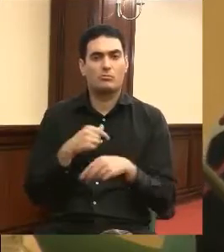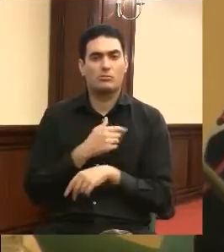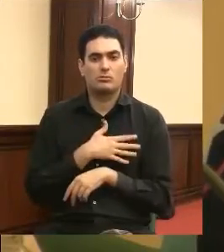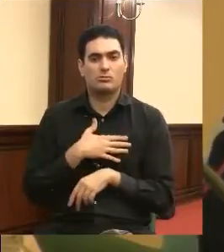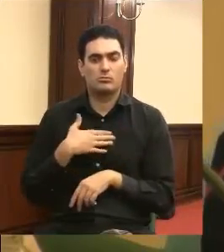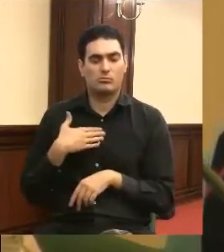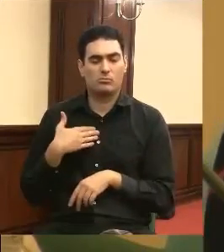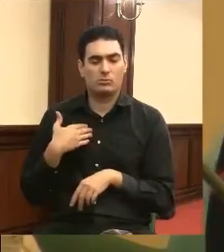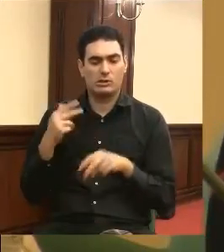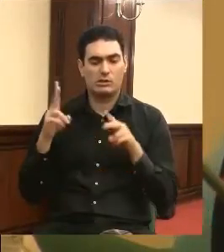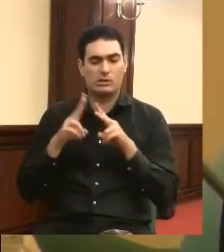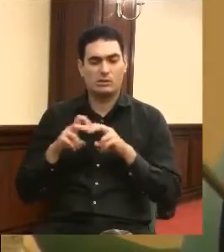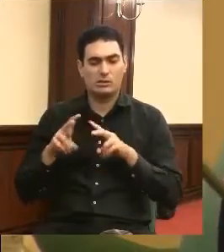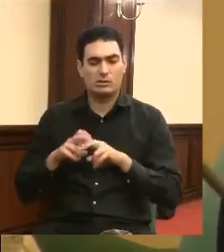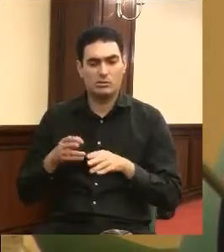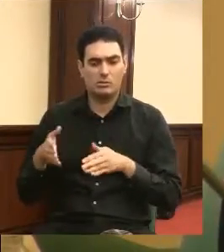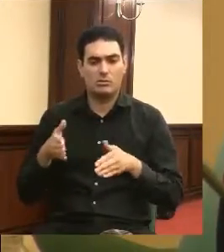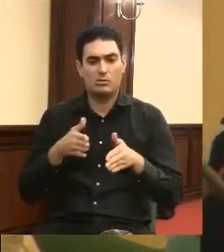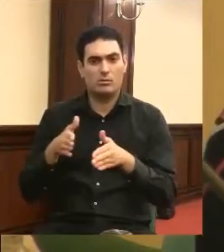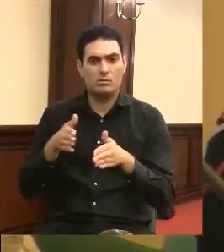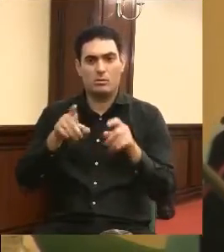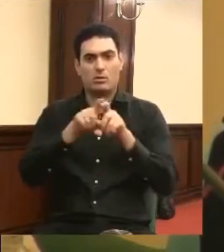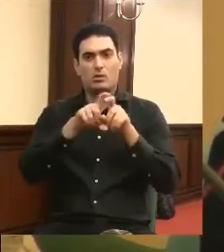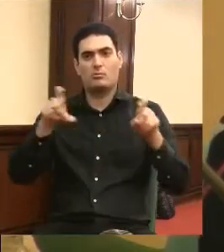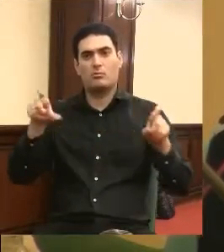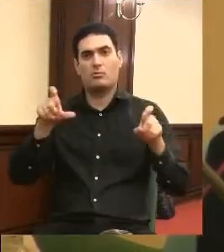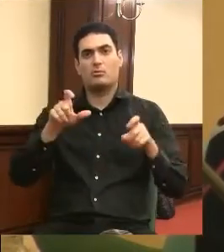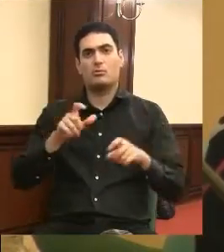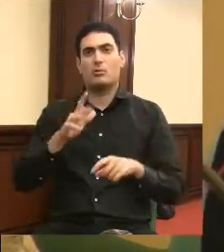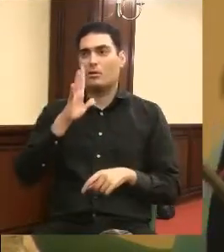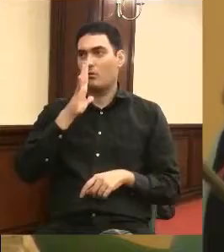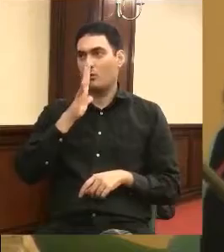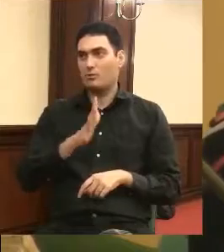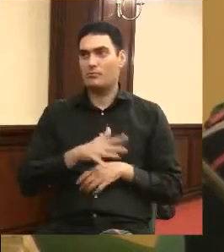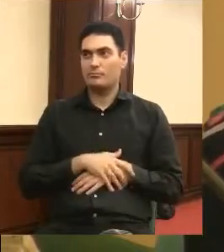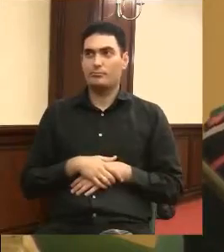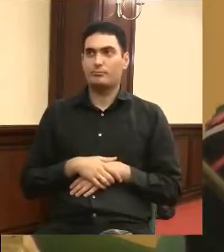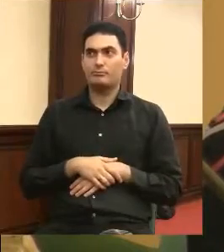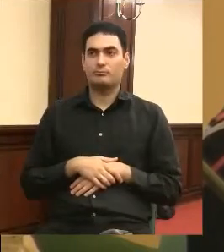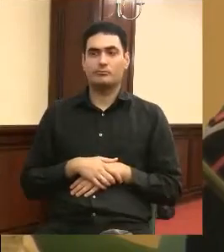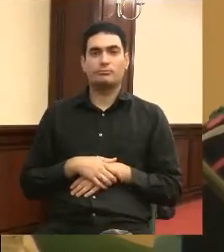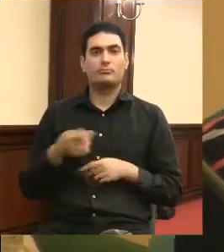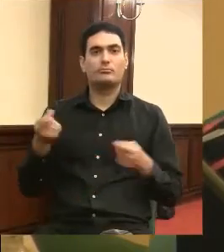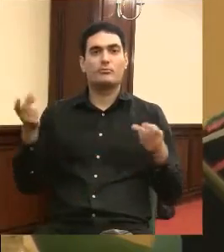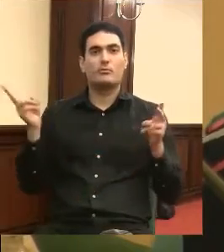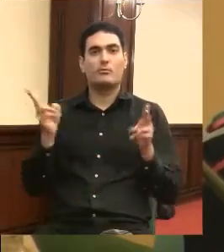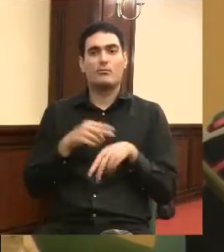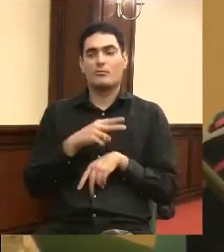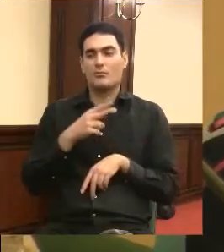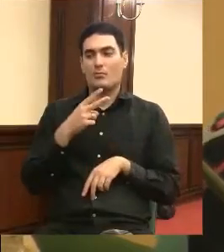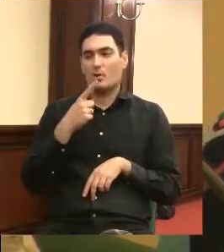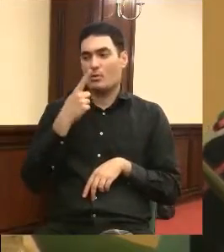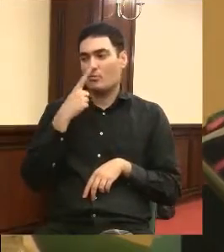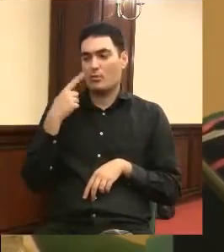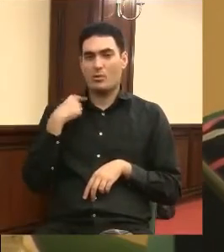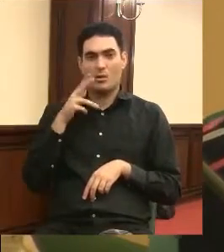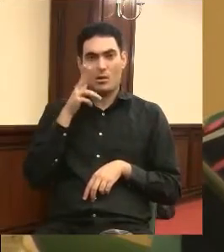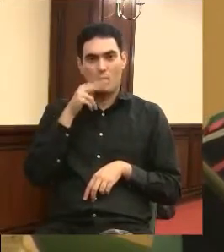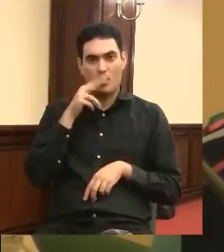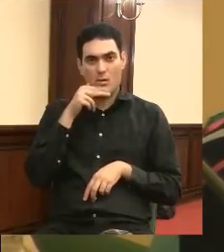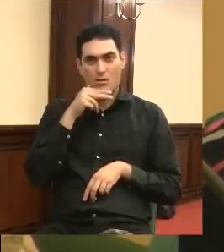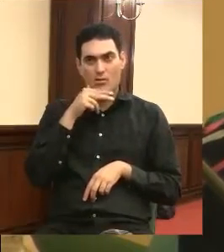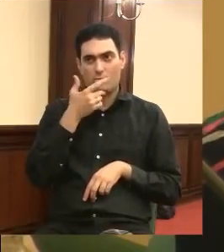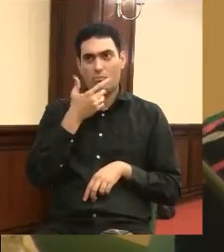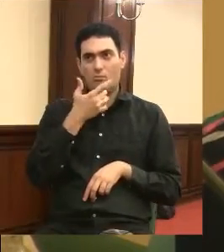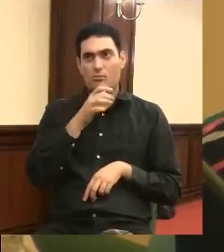que es el cierre del centro de Móstoles, yo sí quisiera hacer un recorrido de la trayectoria de esta multinacional en los últimos tiempos. Pese a los dos